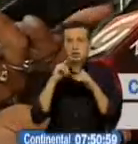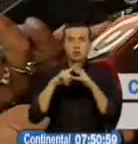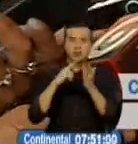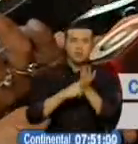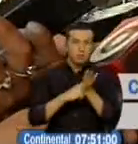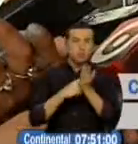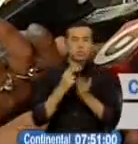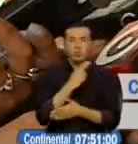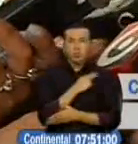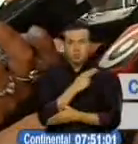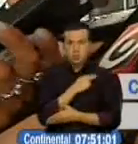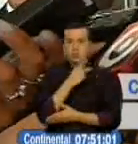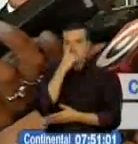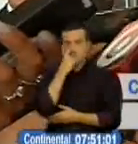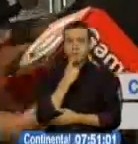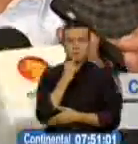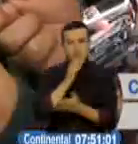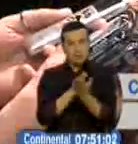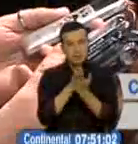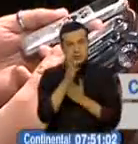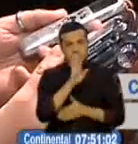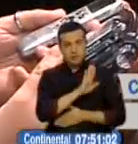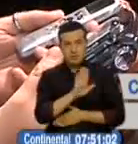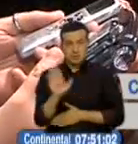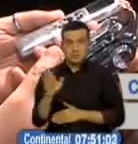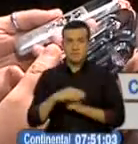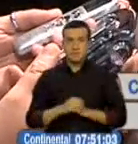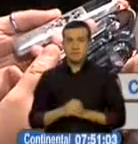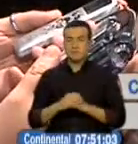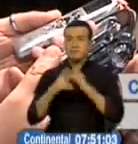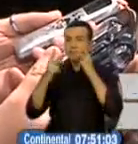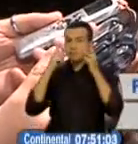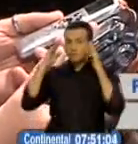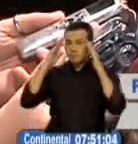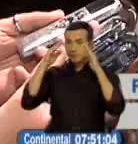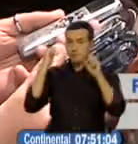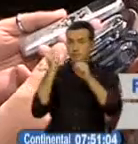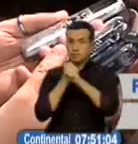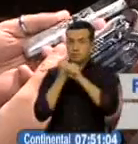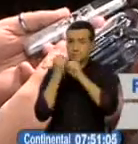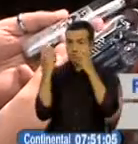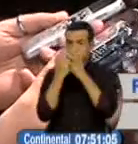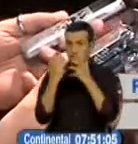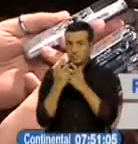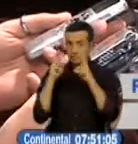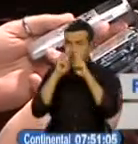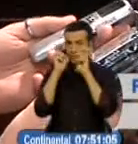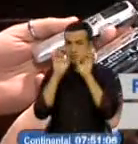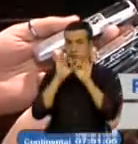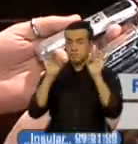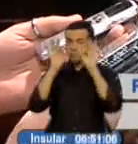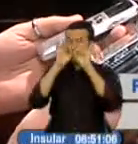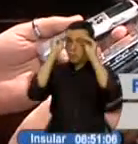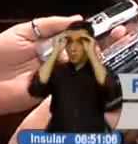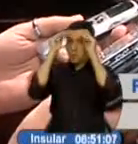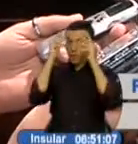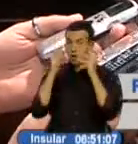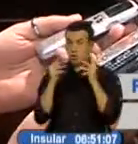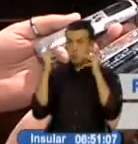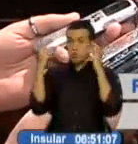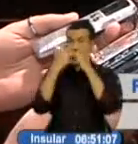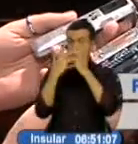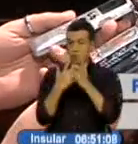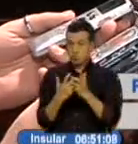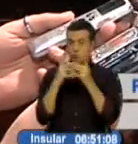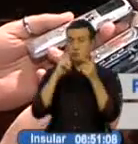con las universidades el perfil de las carreras. Con una visión de trabajar en conjunto en los temas pedagógicos, en trabajar